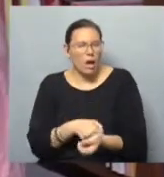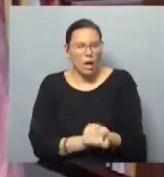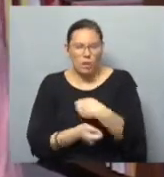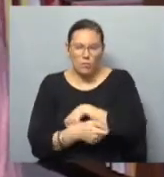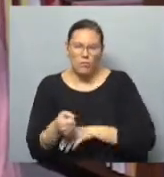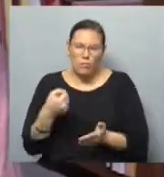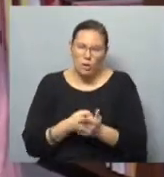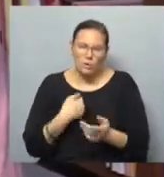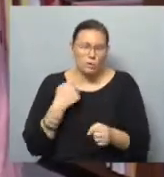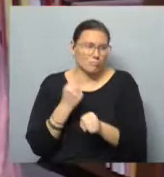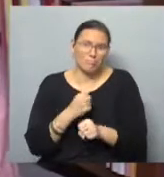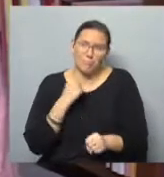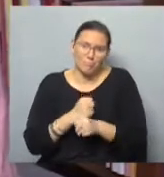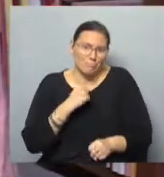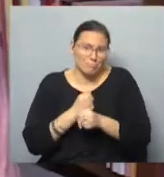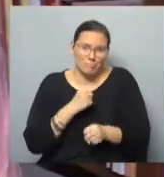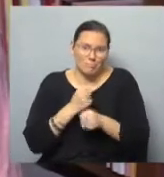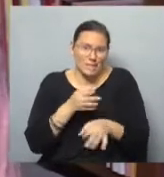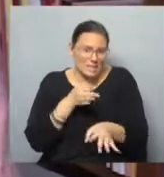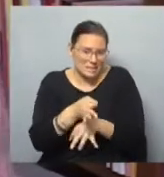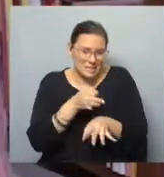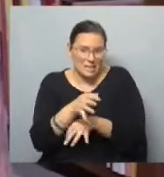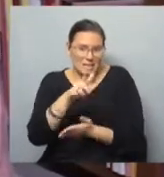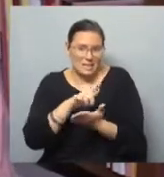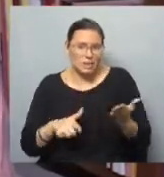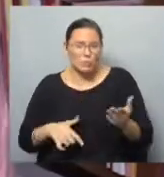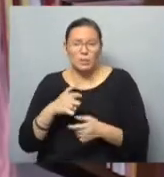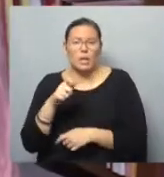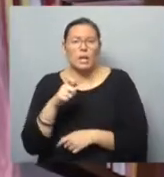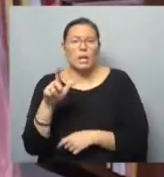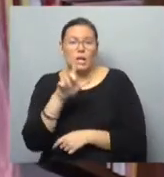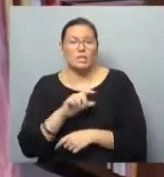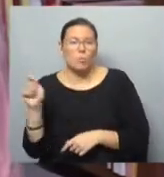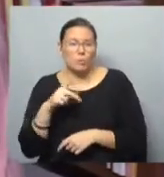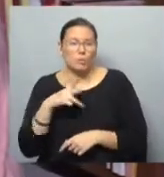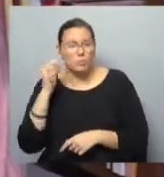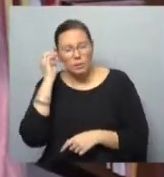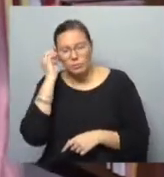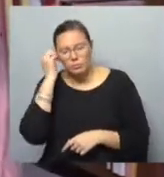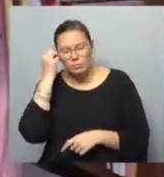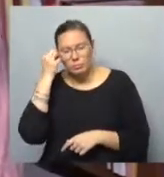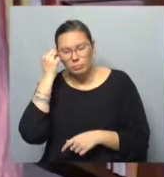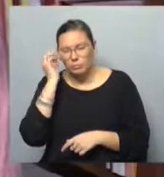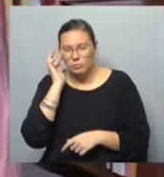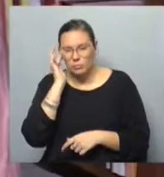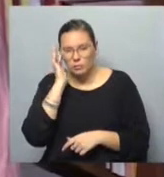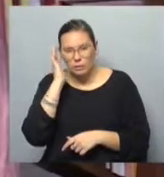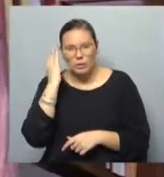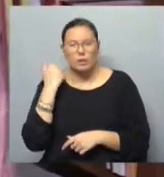siempre trabajé mucho dando clases de literatura, ¿verdad?, en los liceos públicos y privados. Y